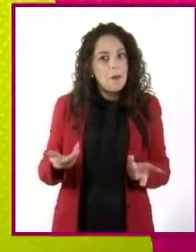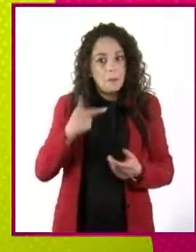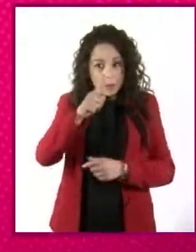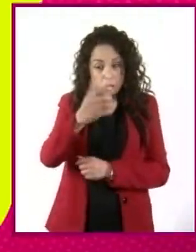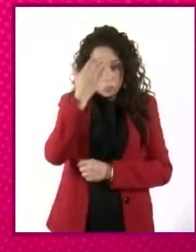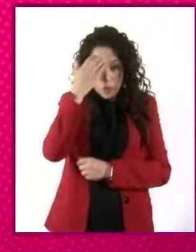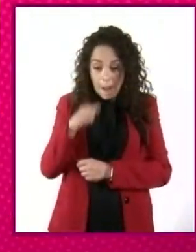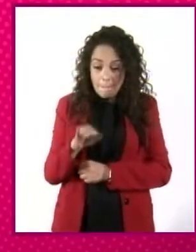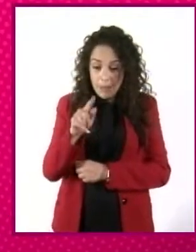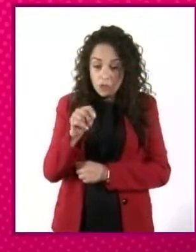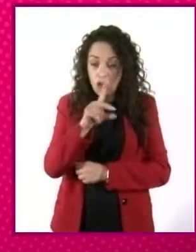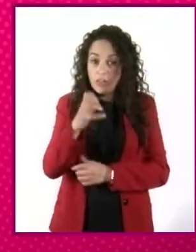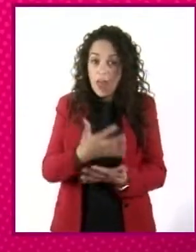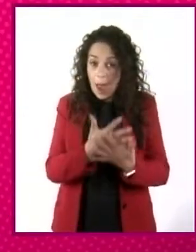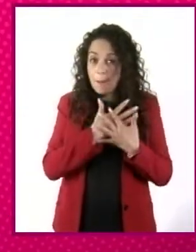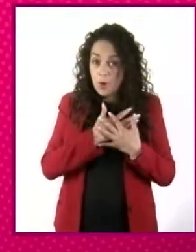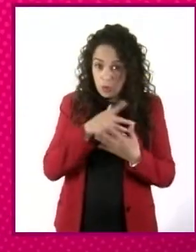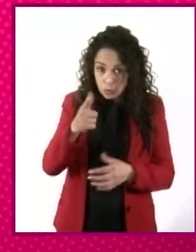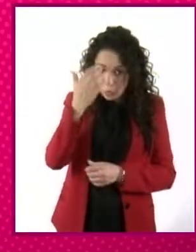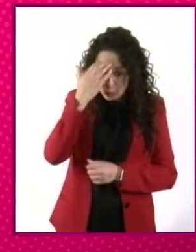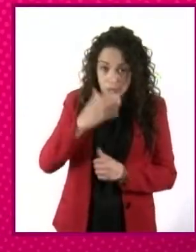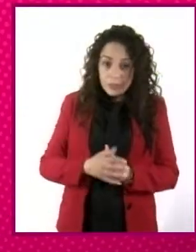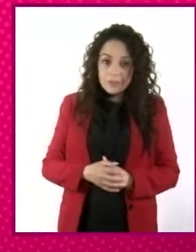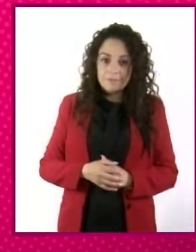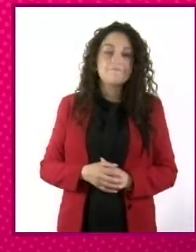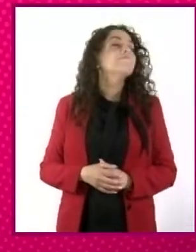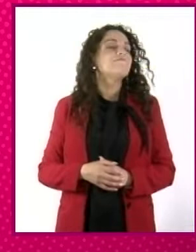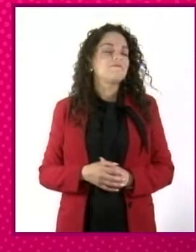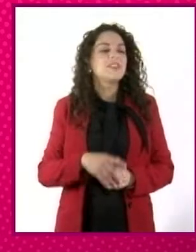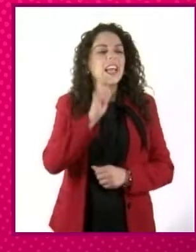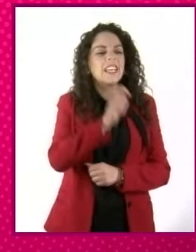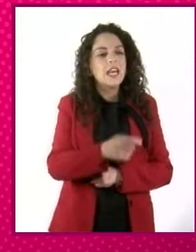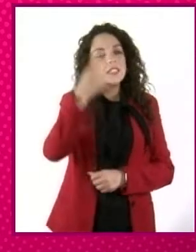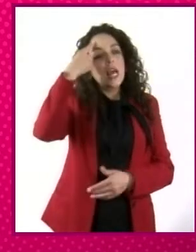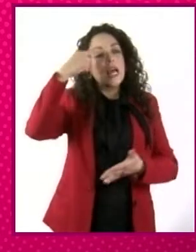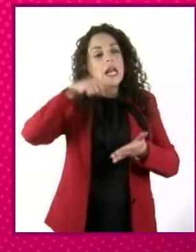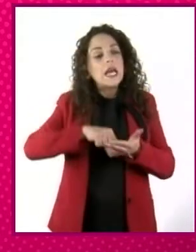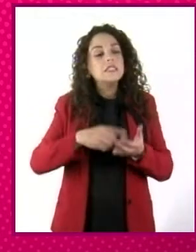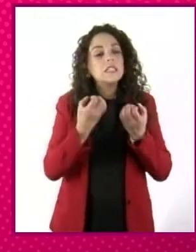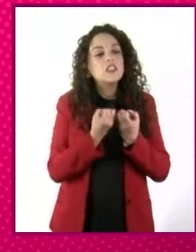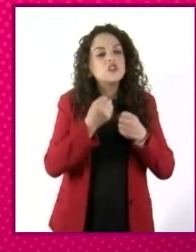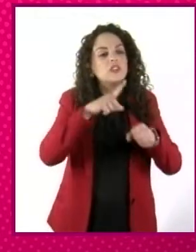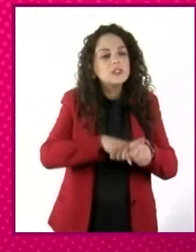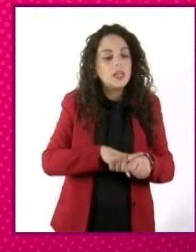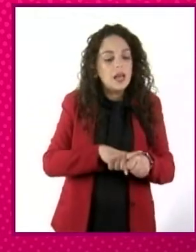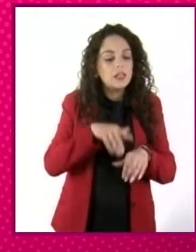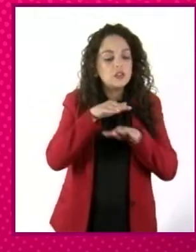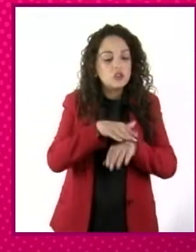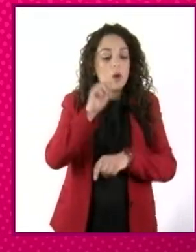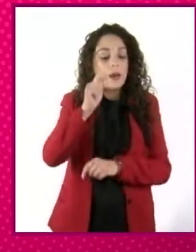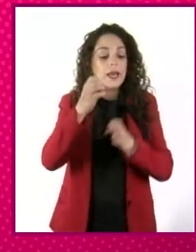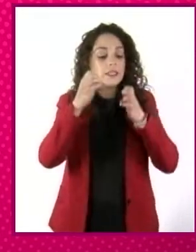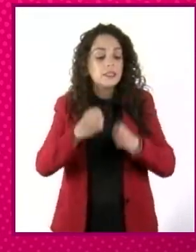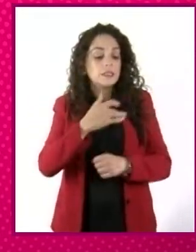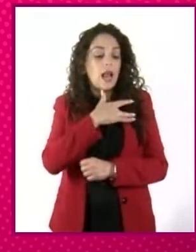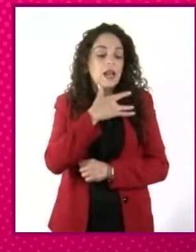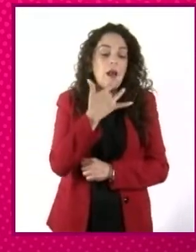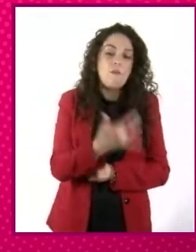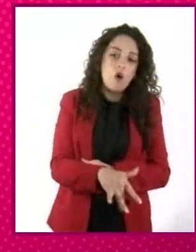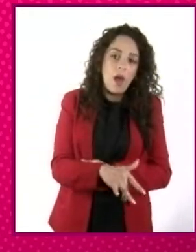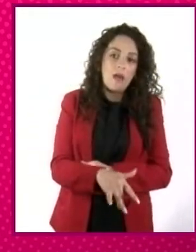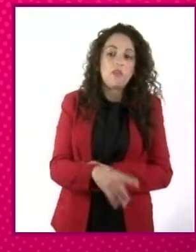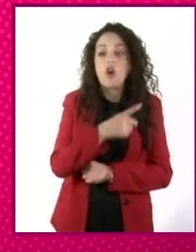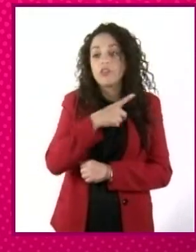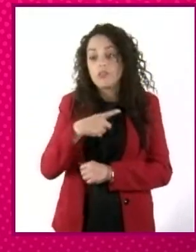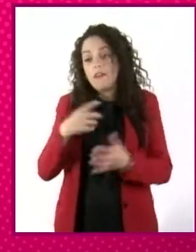amor? Y los mitos del amor romántico son estas creencias sociales respecto de lo que es estar enamorados y lo que debiéramos hacer